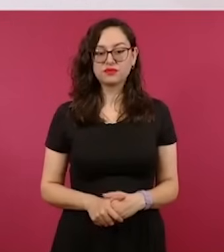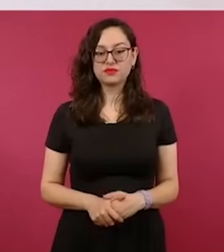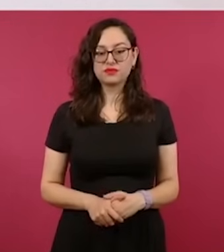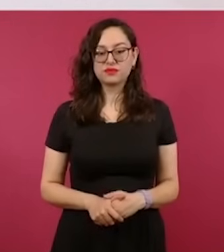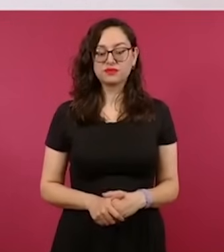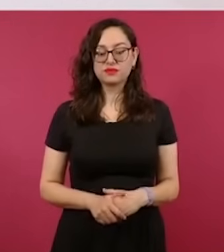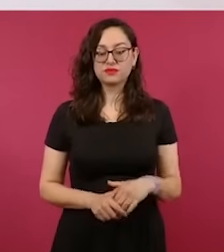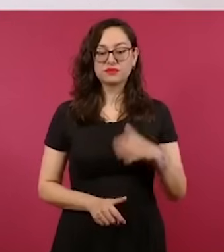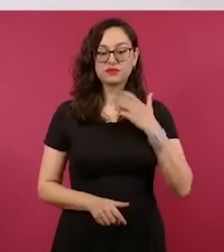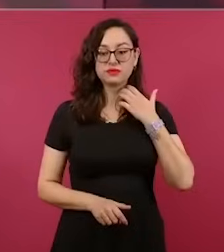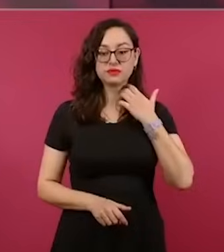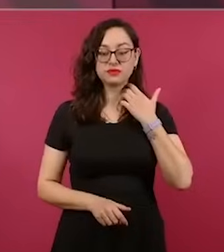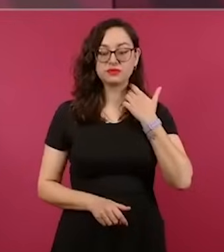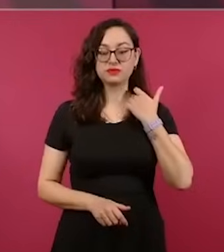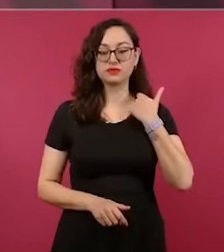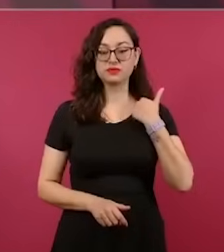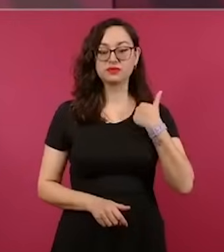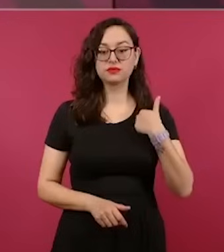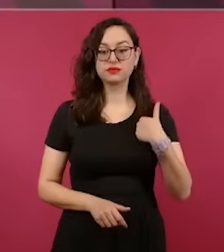Entonces,